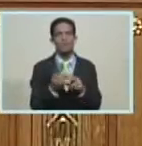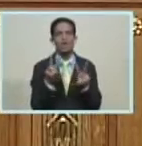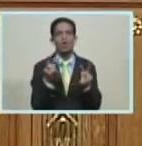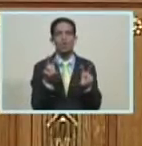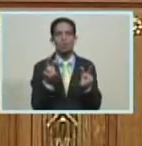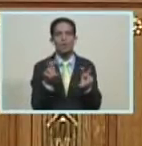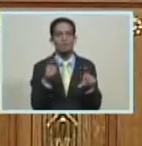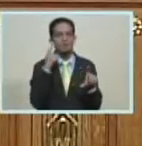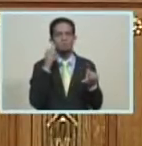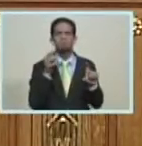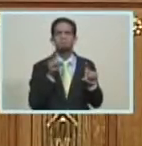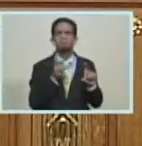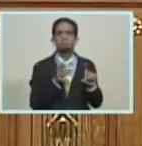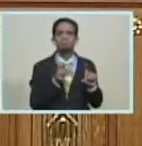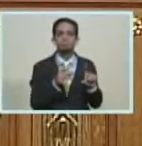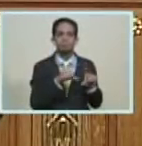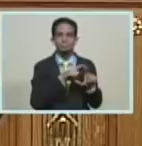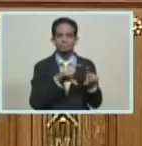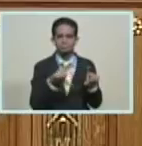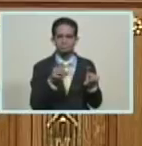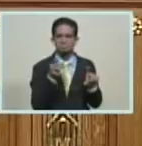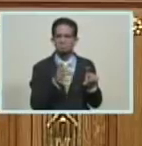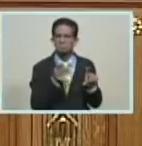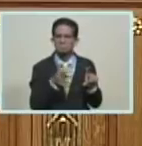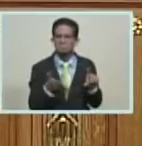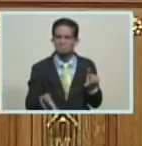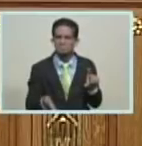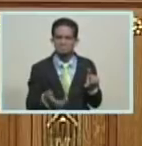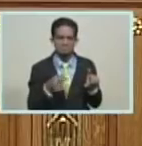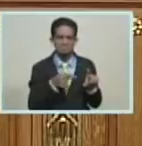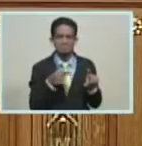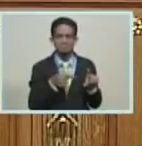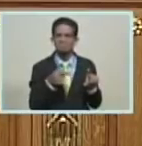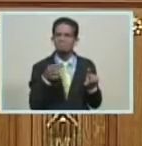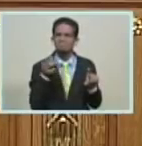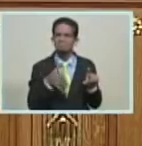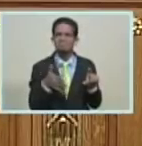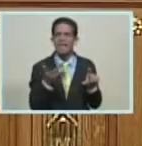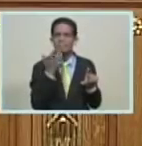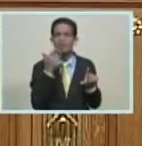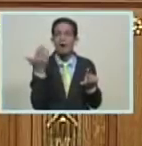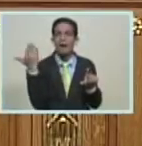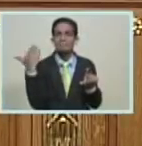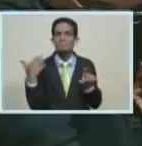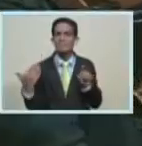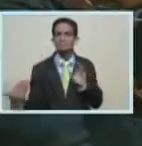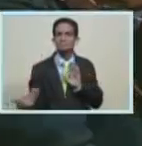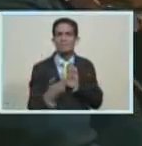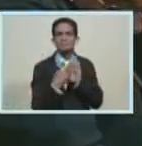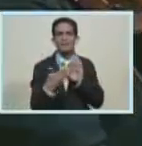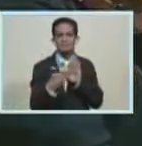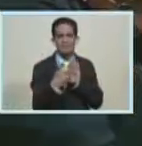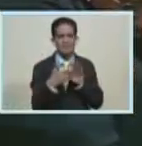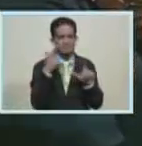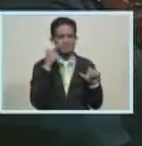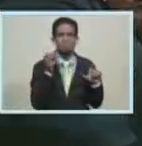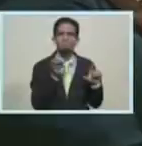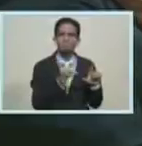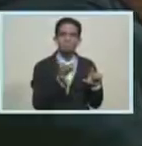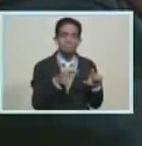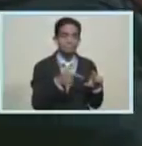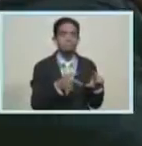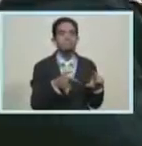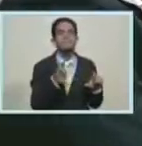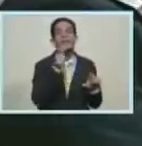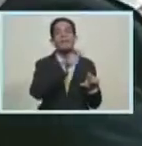el carnet de la patria, bendito carnet de la patria, porque ustedes creen que el carnet de la patria fue el objeto del ataque del enemigo. Le temen